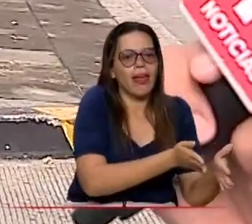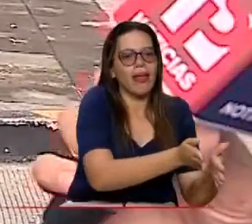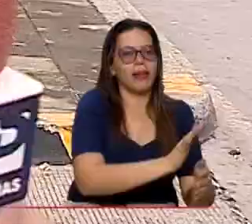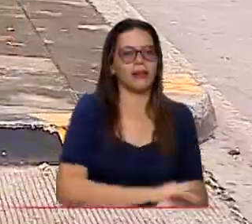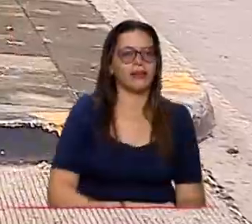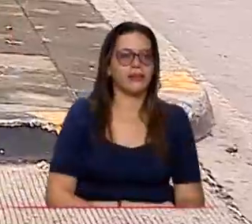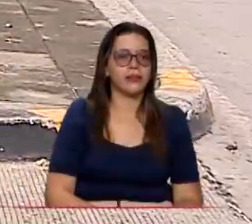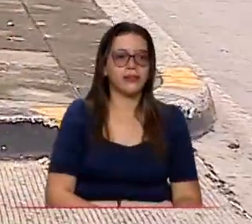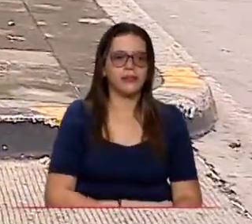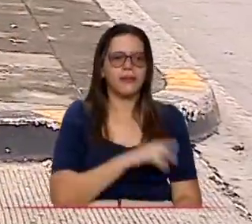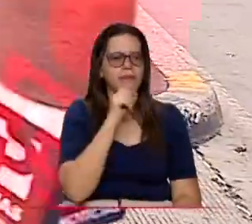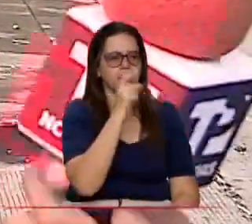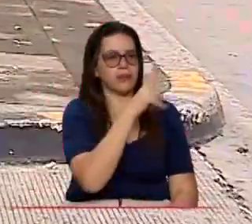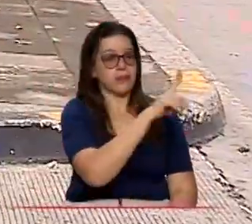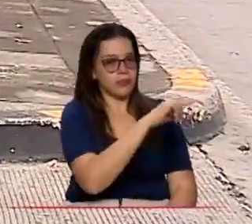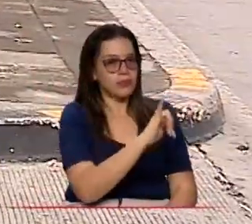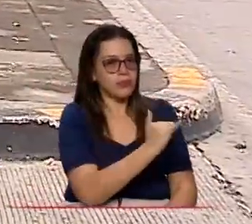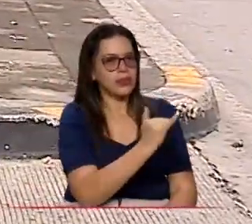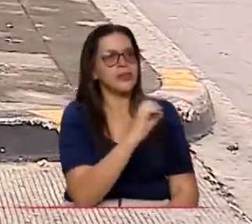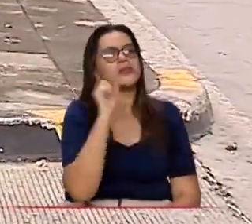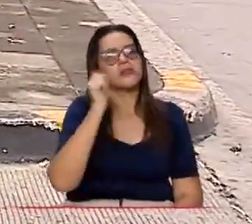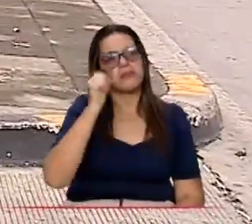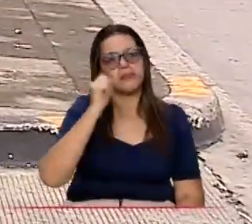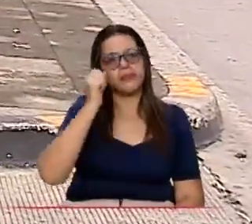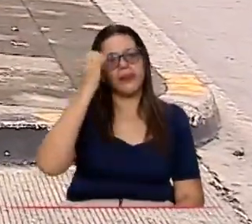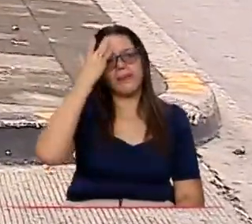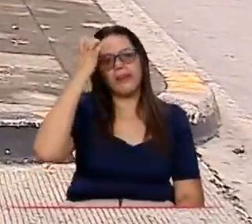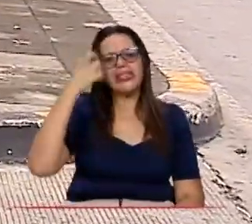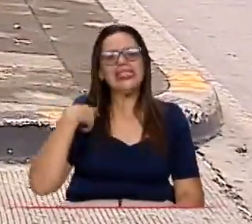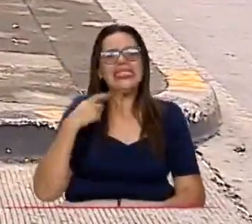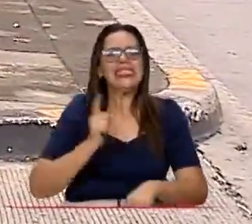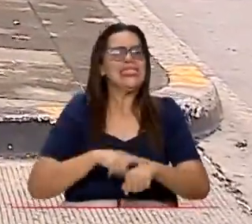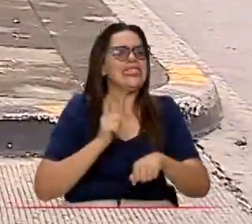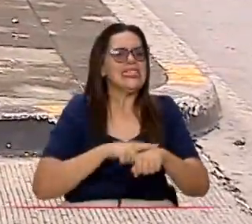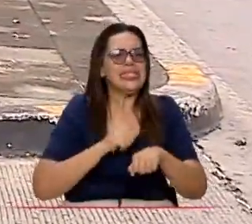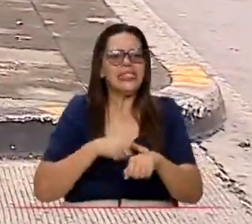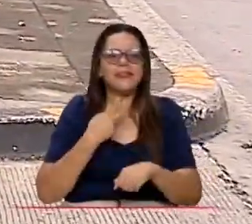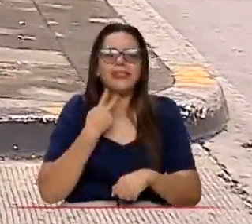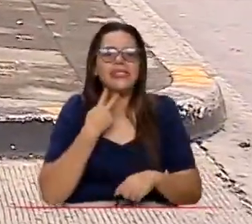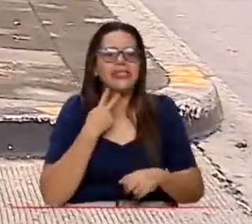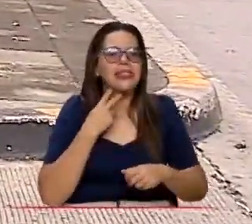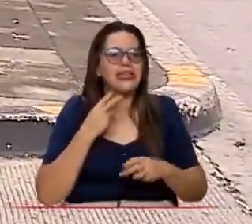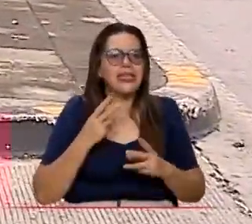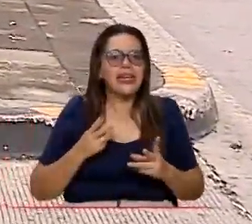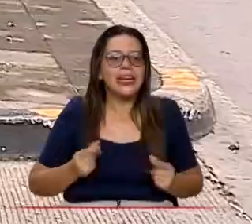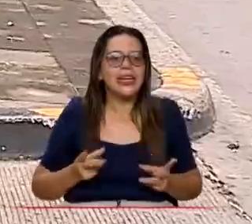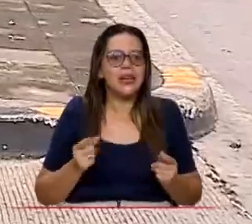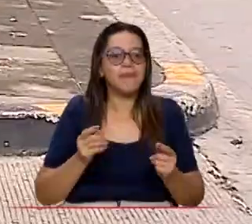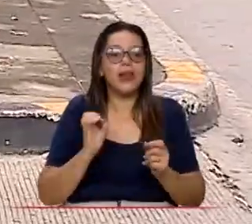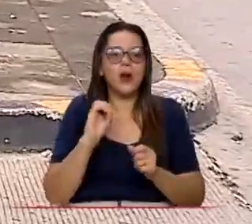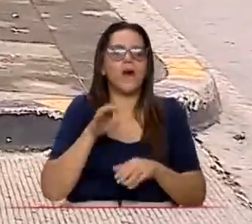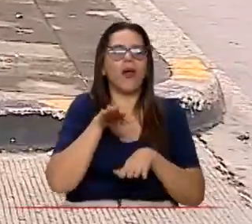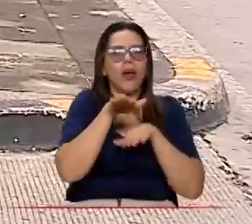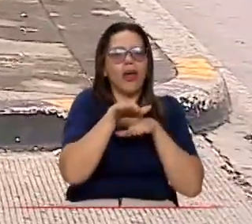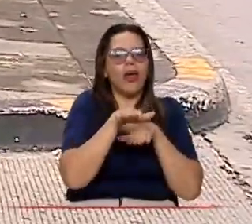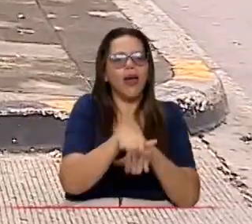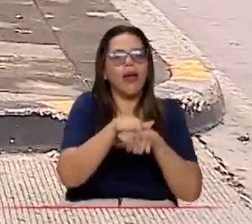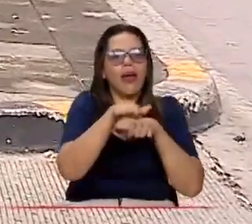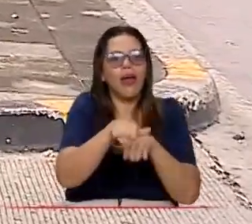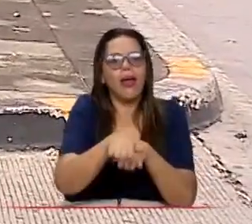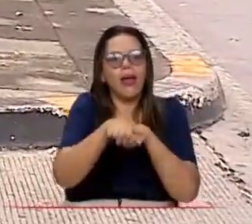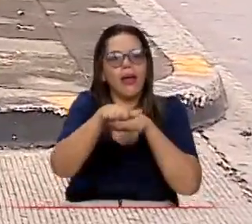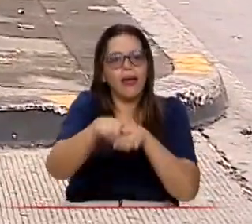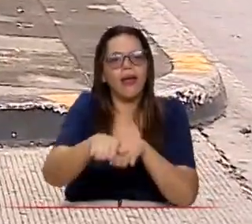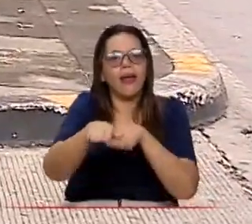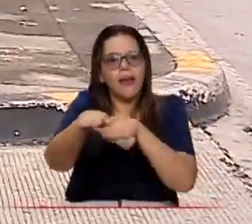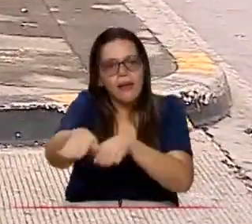¿Lo ha llegado a hacer? Yo sí. ¿Por qué? Por a veces por necesidad y prácticamente de los atrancones que hay. A veces hay partes de los buses